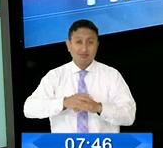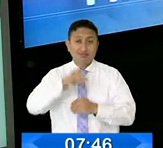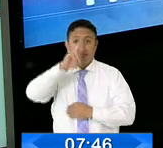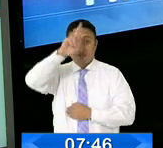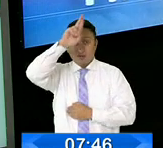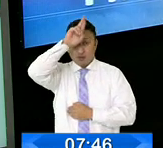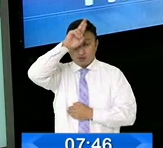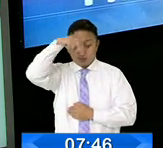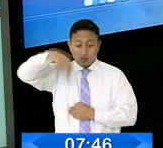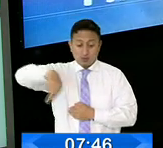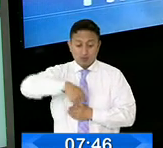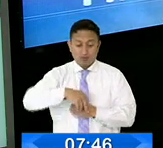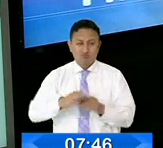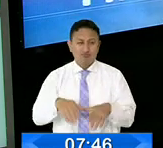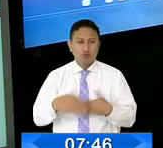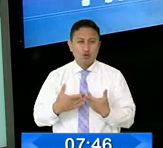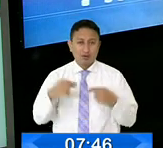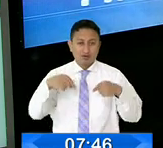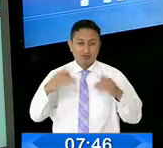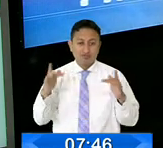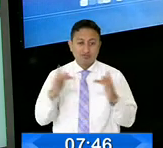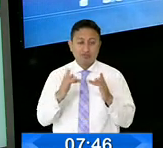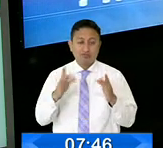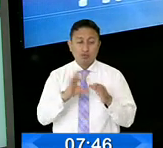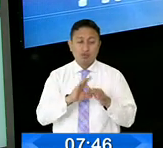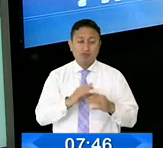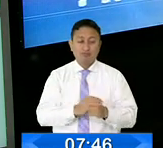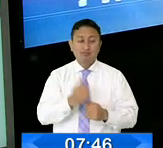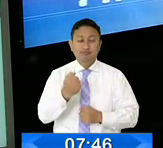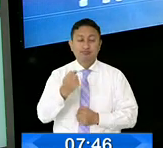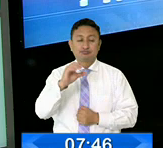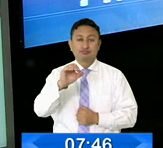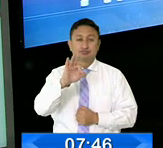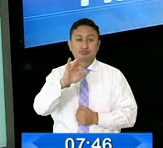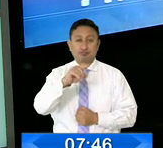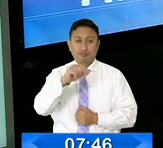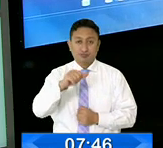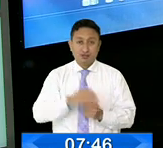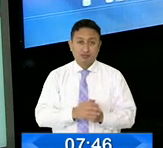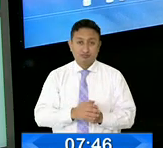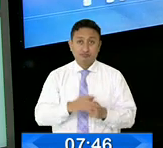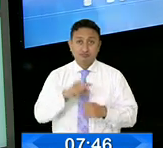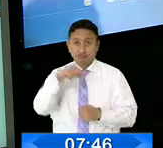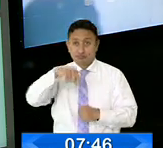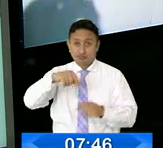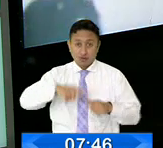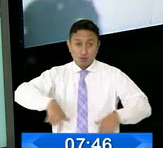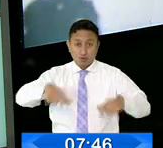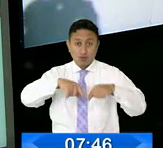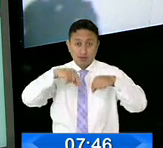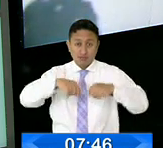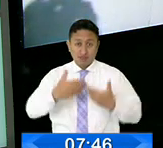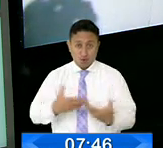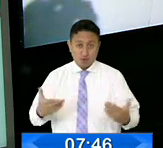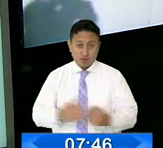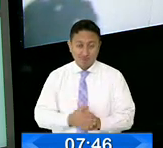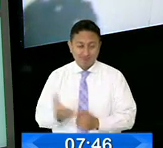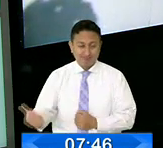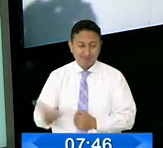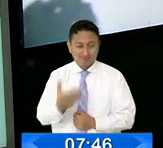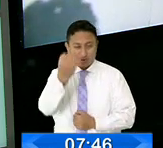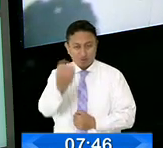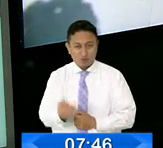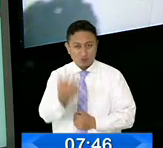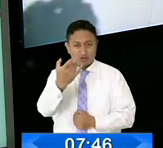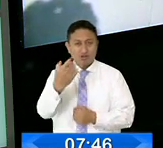Rumiñahui. Para conocer los detalles, nos vamos a contactar con nuestra compañera Sofía Vintimilla, que se encuentra en el lugar de la obra. Así que adelante, muy buenos días,